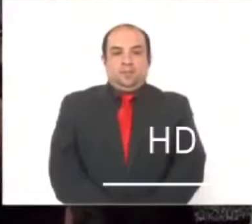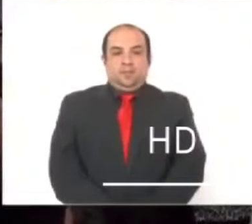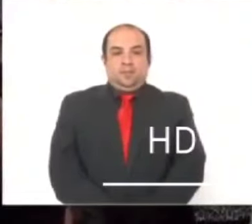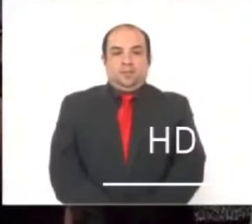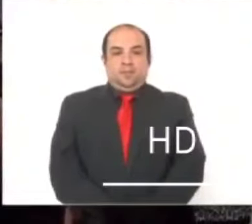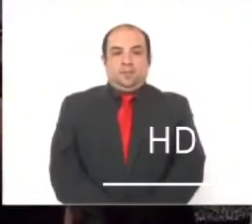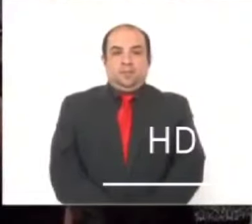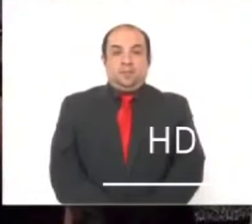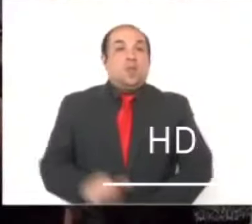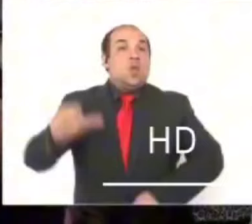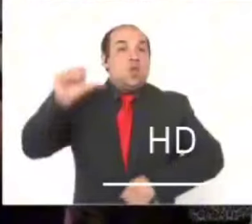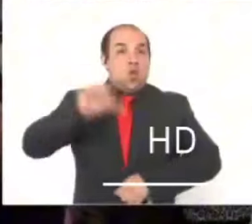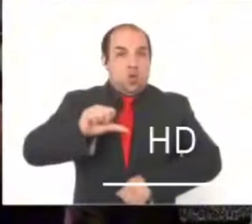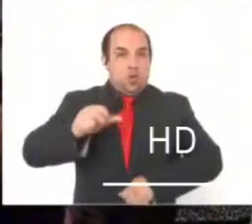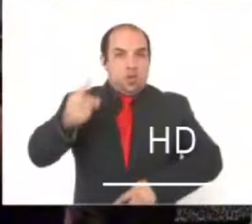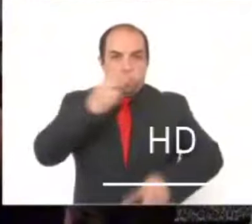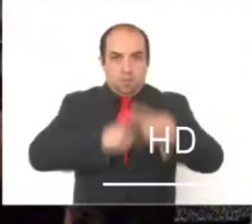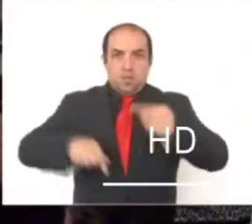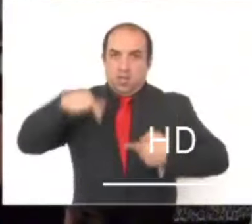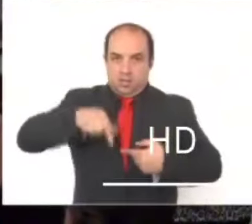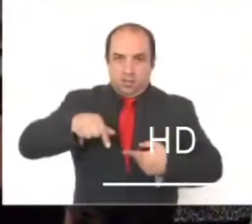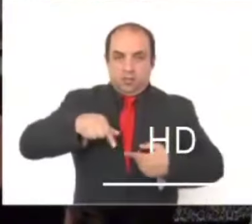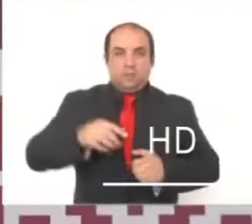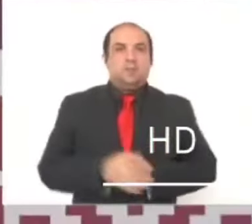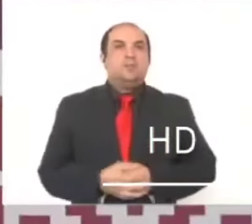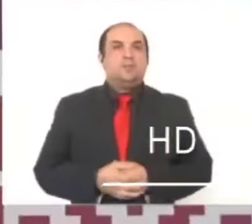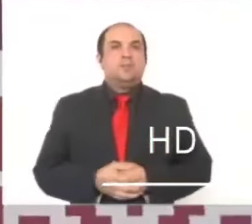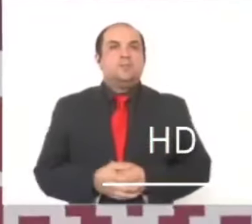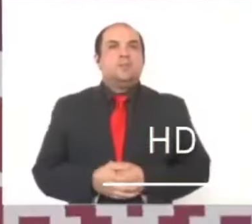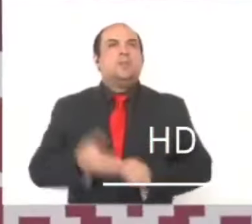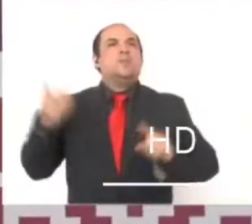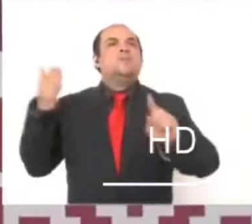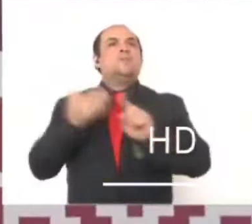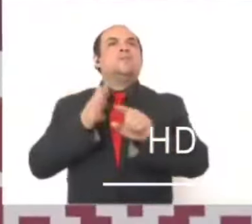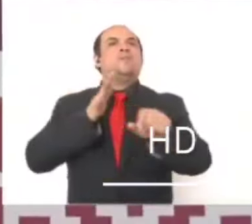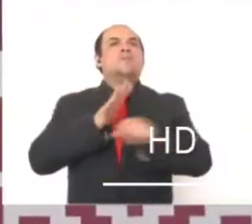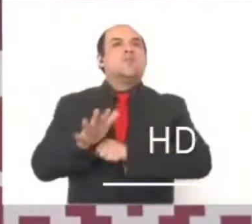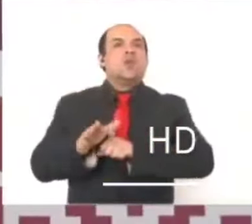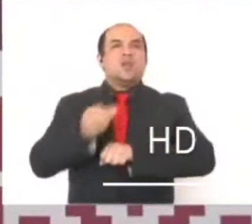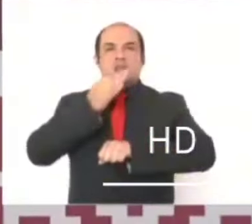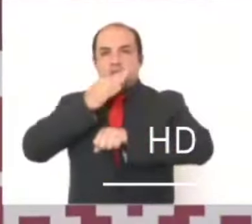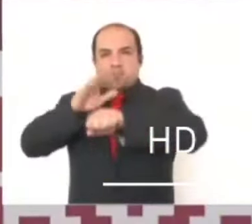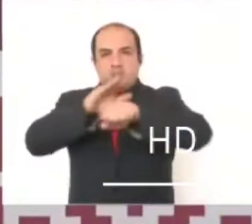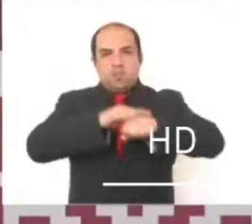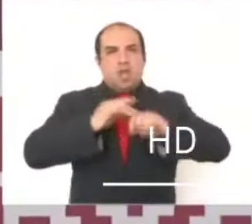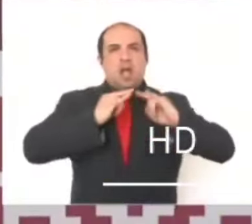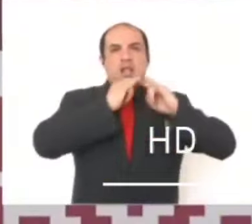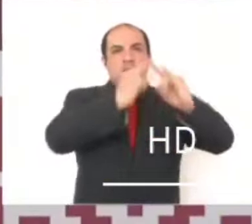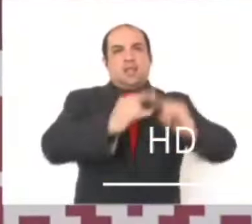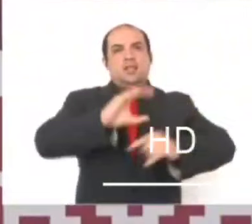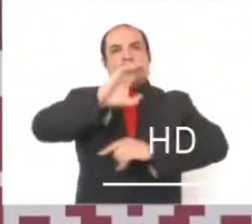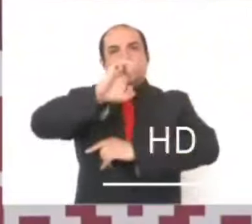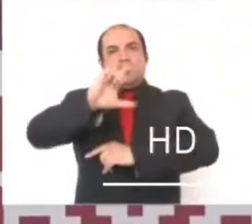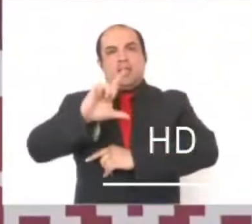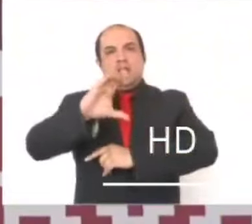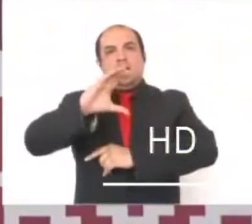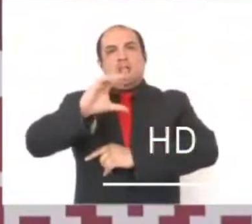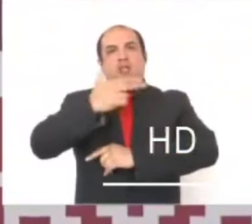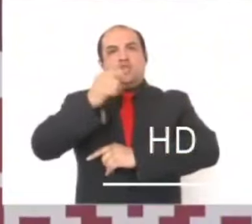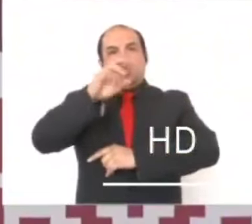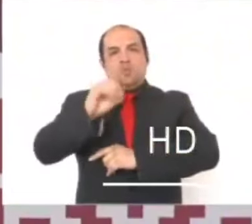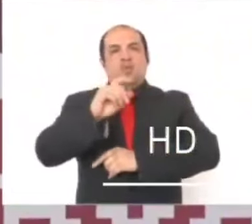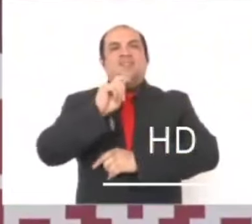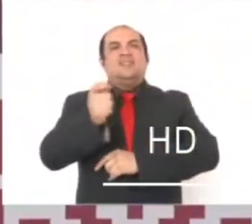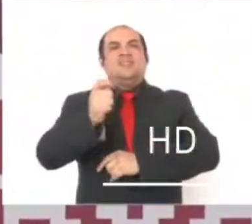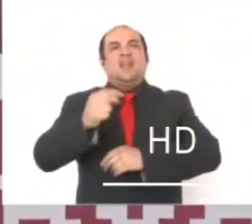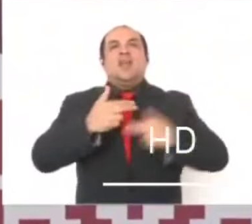Hoy estamos aquí para declarar que el Tianguis del Chopo es patrimonio